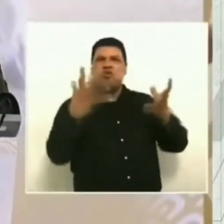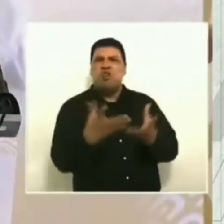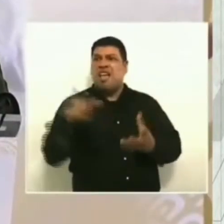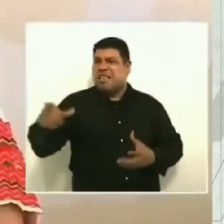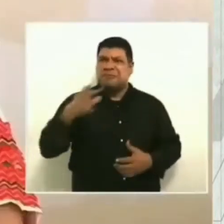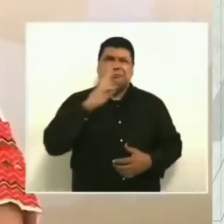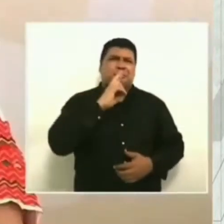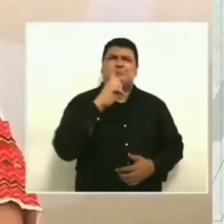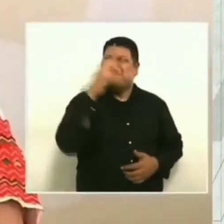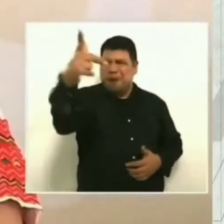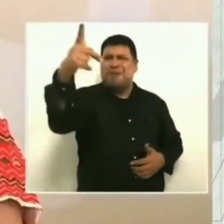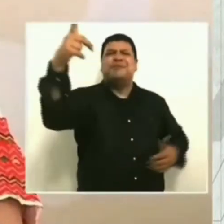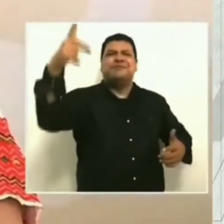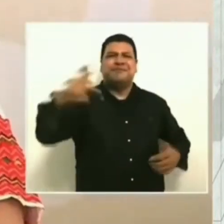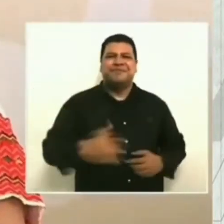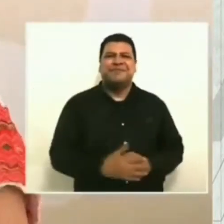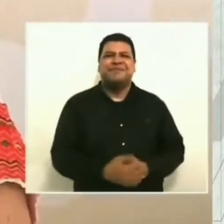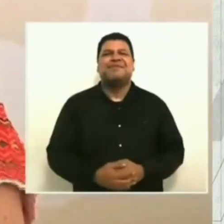mundo.